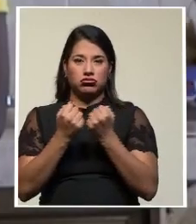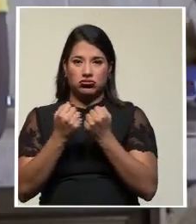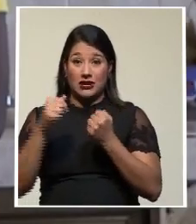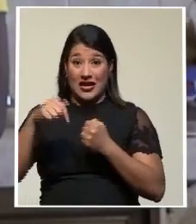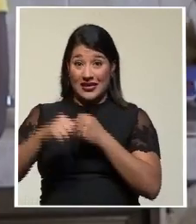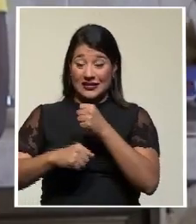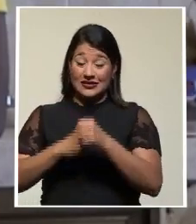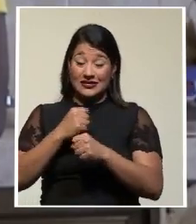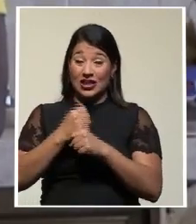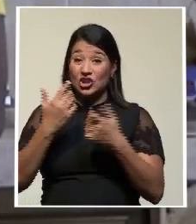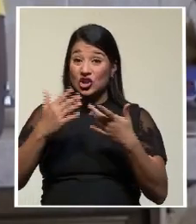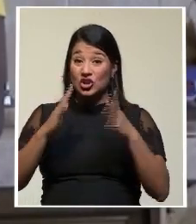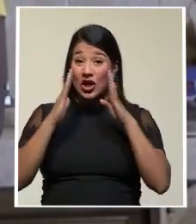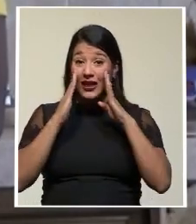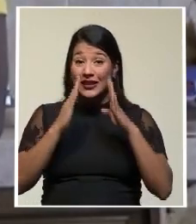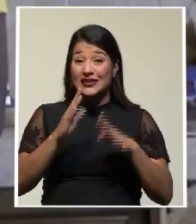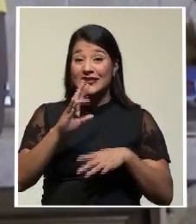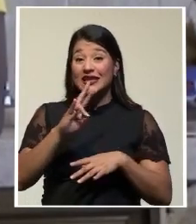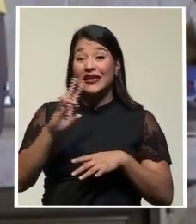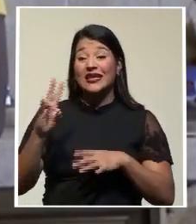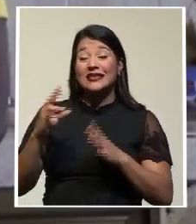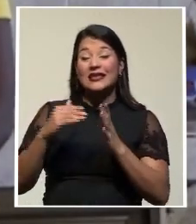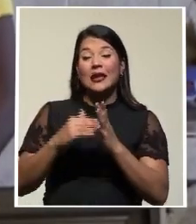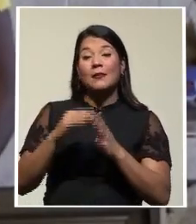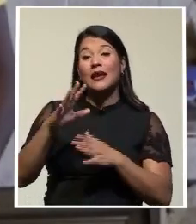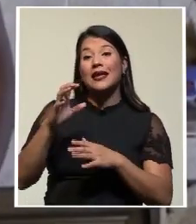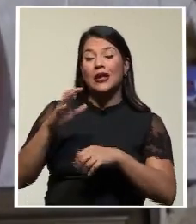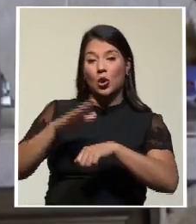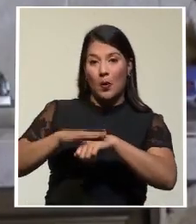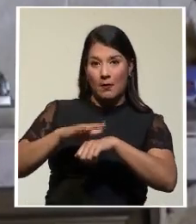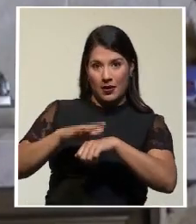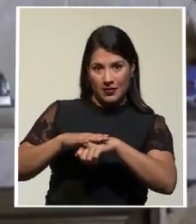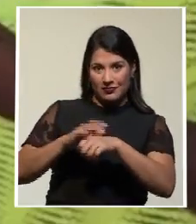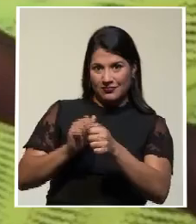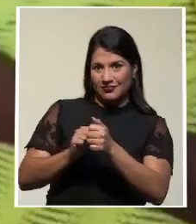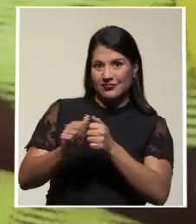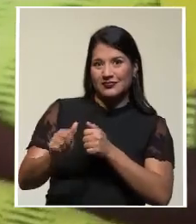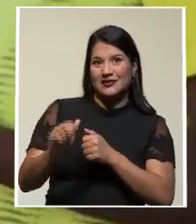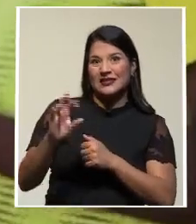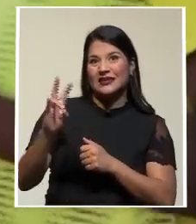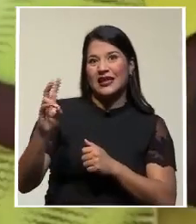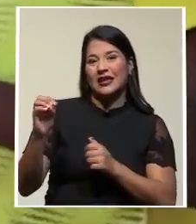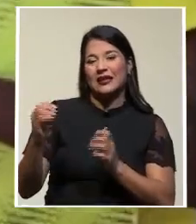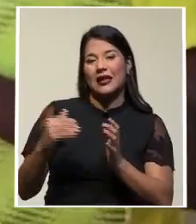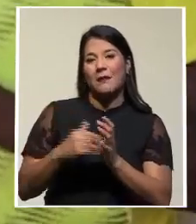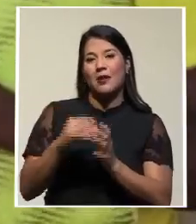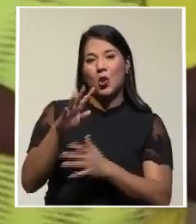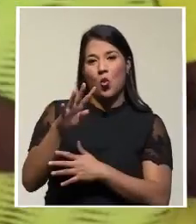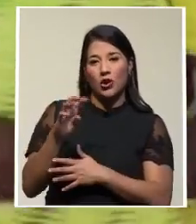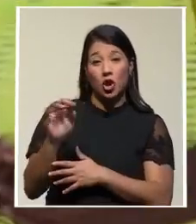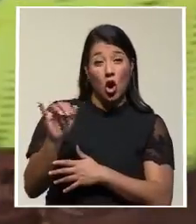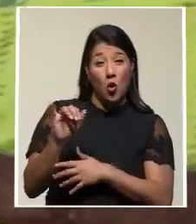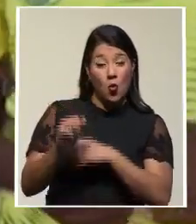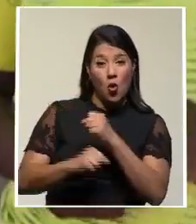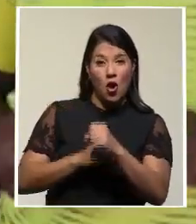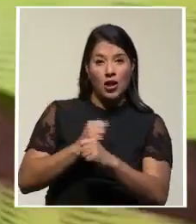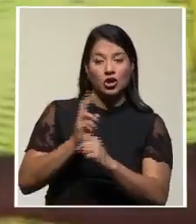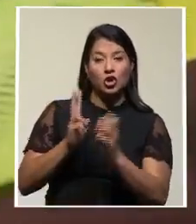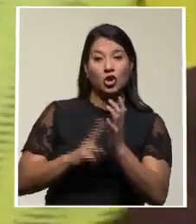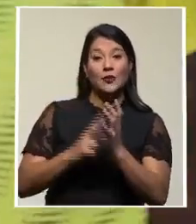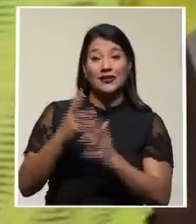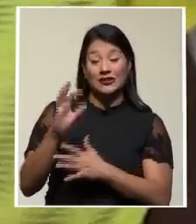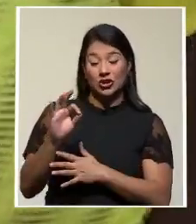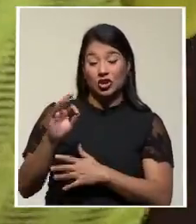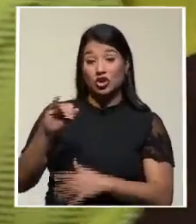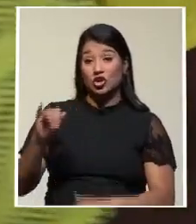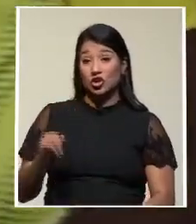año ha gestionado más de 77.500 permisos, superando los 70.400 de todo 2019. Judith